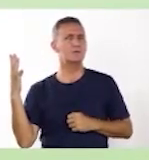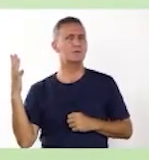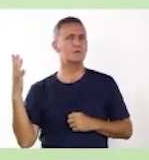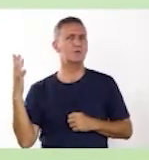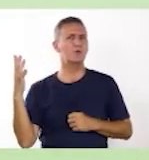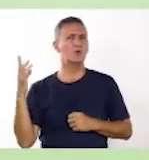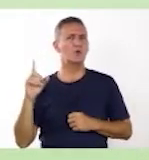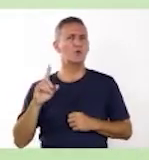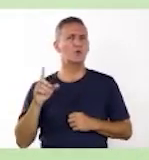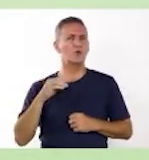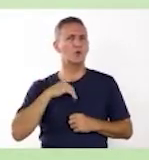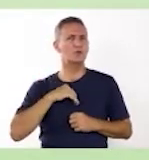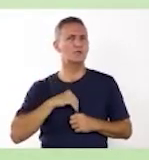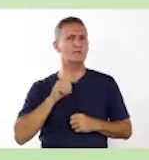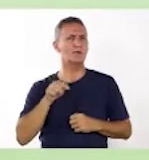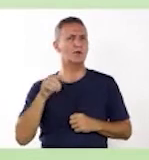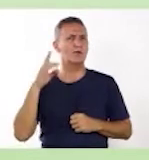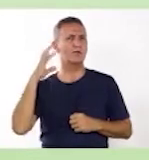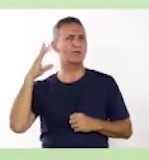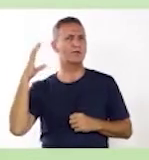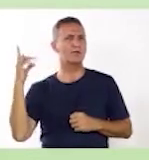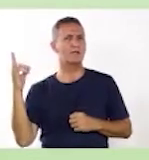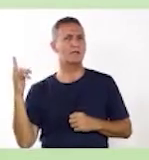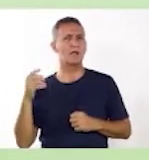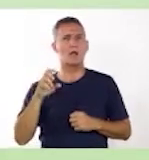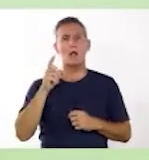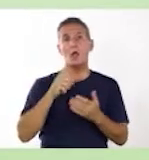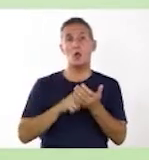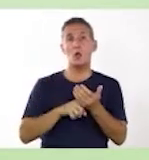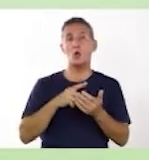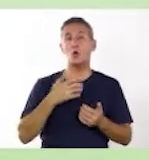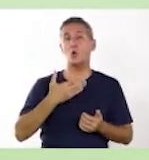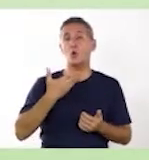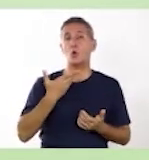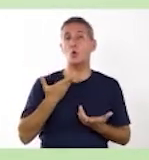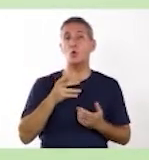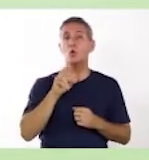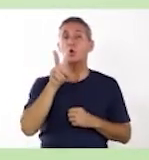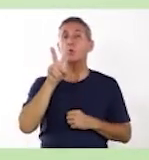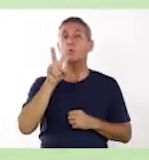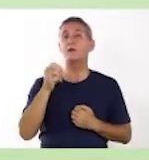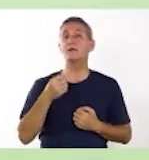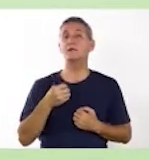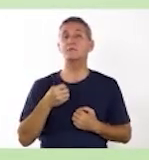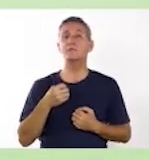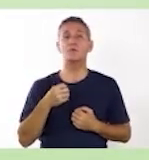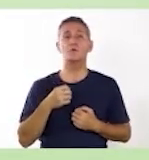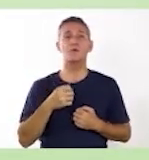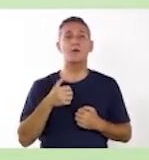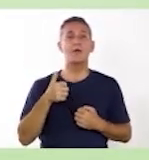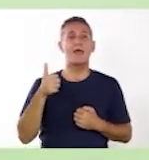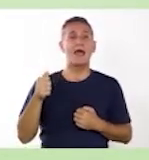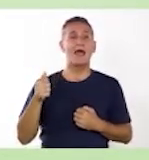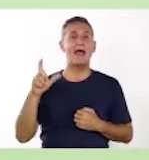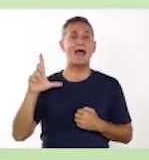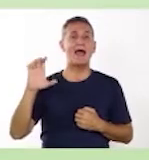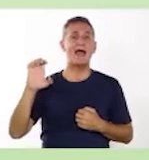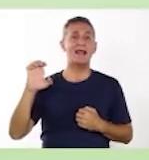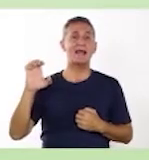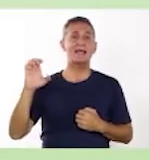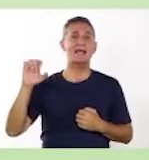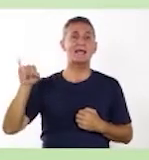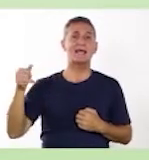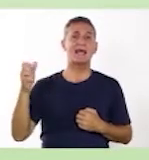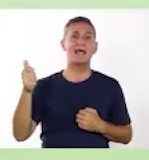los versos son alejandrinos. Ustedes ya dieron el soneto. Y en el soneto son dos cuartetos y dos tercetos. Pero ¿cómo eran